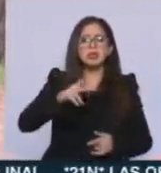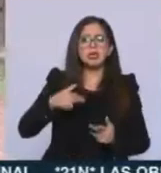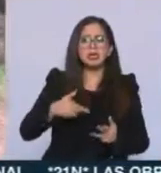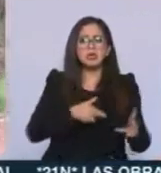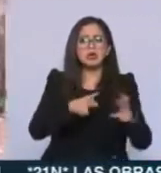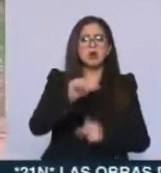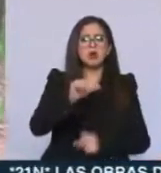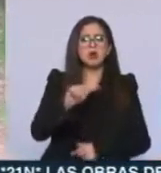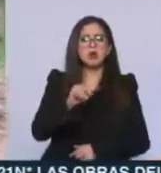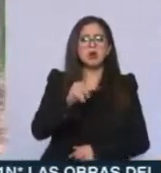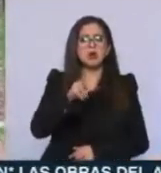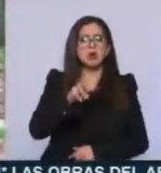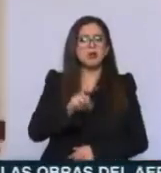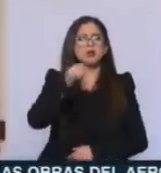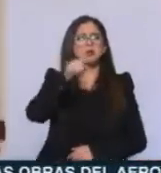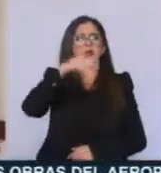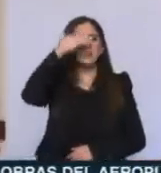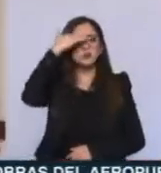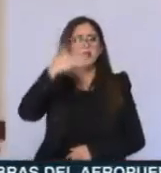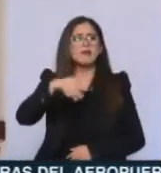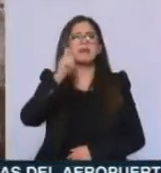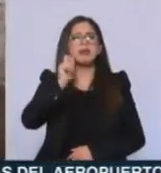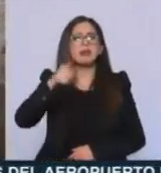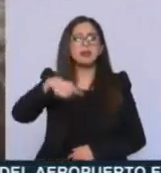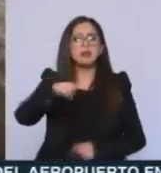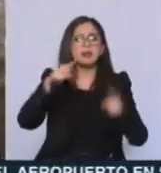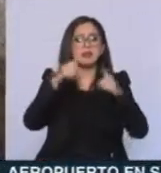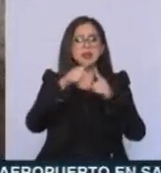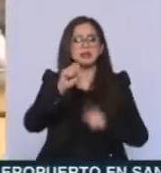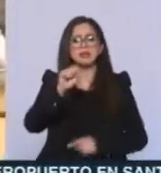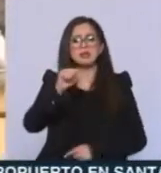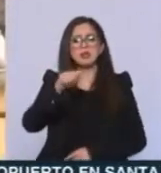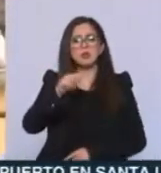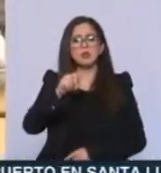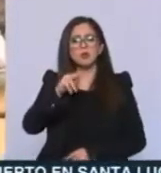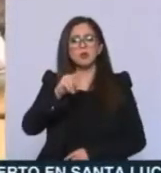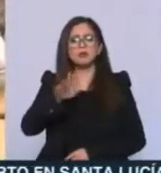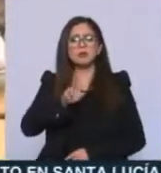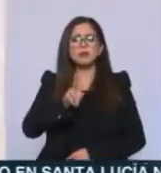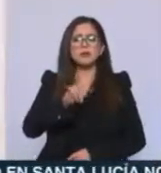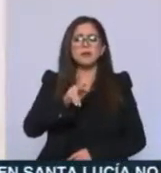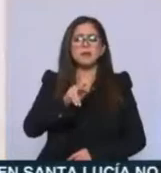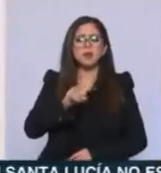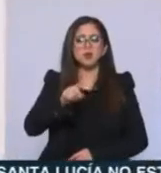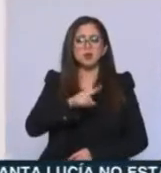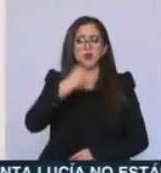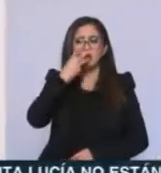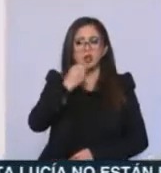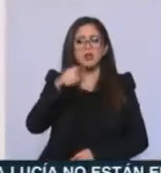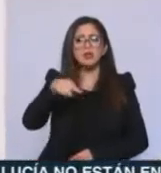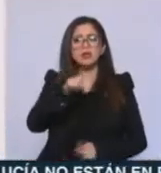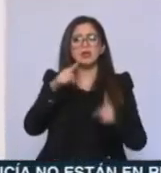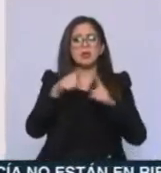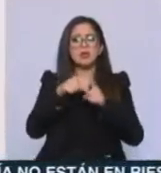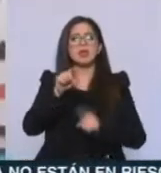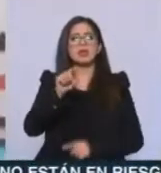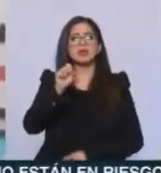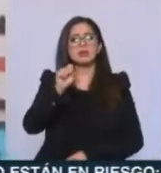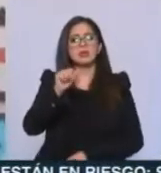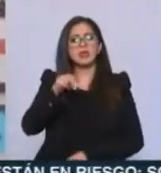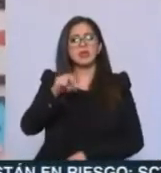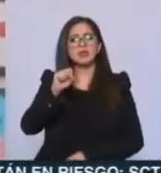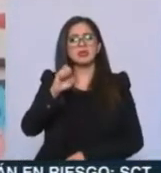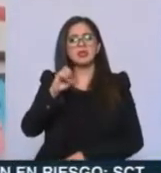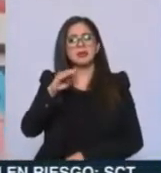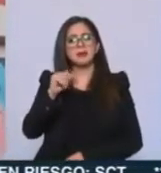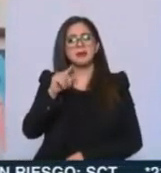Ajolotes, para que conozca un poco más sobre la parroquia de Santo Tomás Moro, los viveros de Coyoacán y el templo de San Sebastián Axotla. El